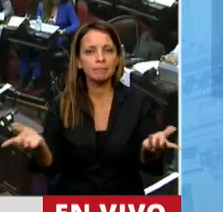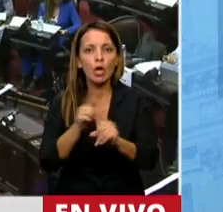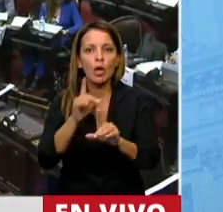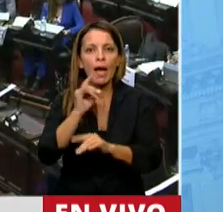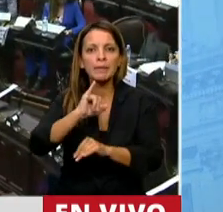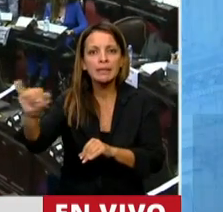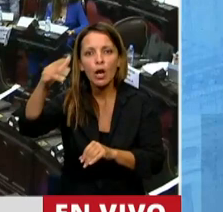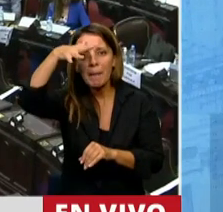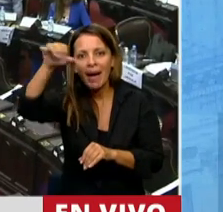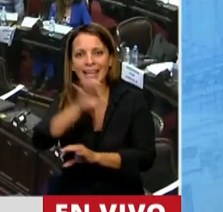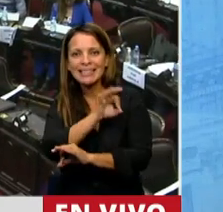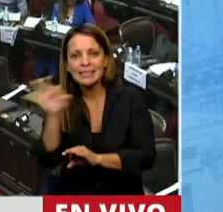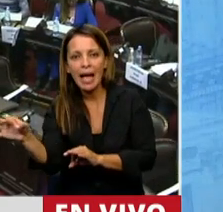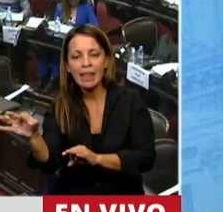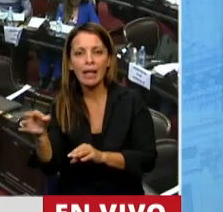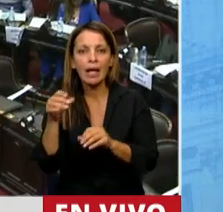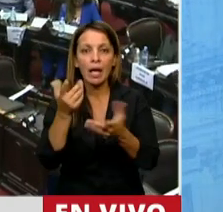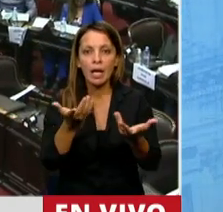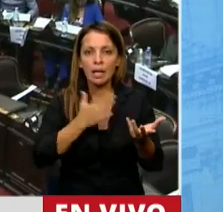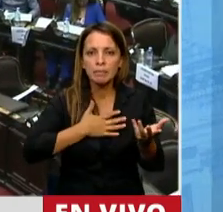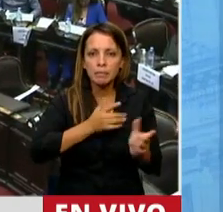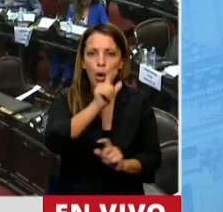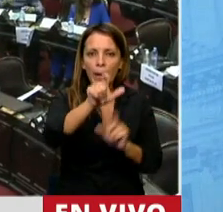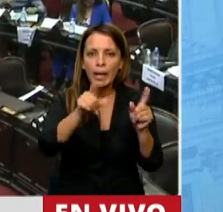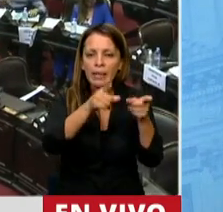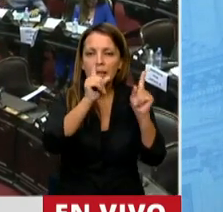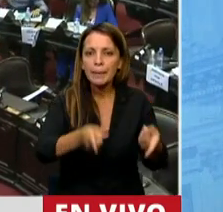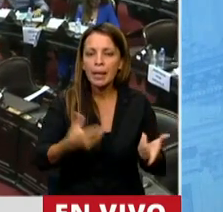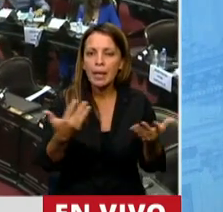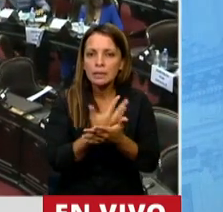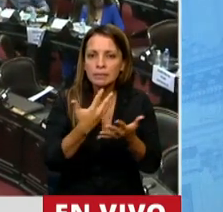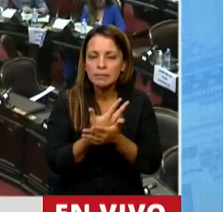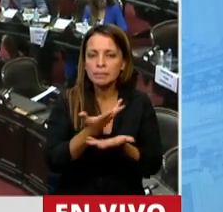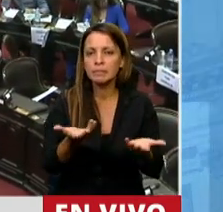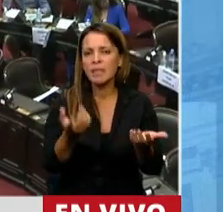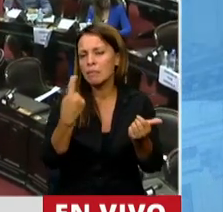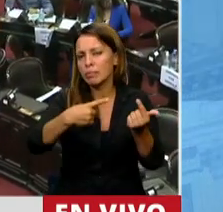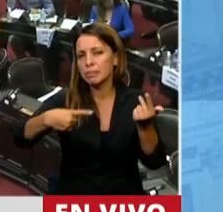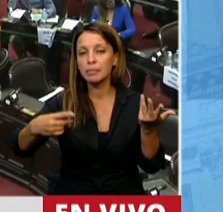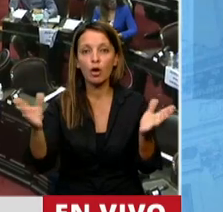sus embajadas y esta pobre gente también sufrió muchísimo, como muchos, como